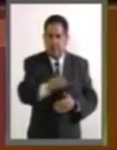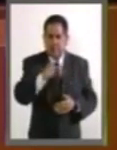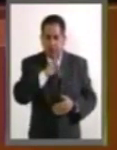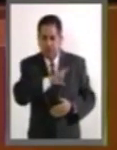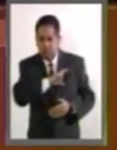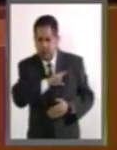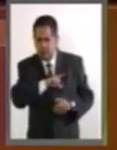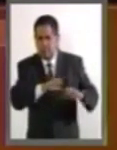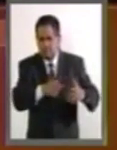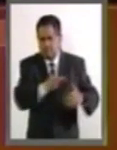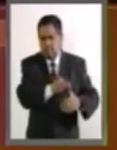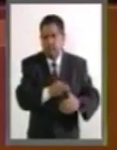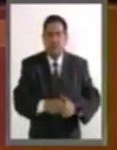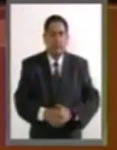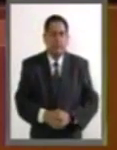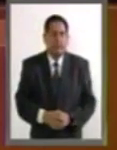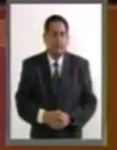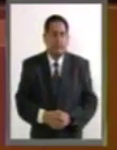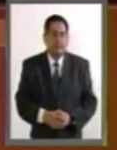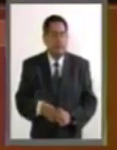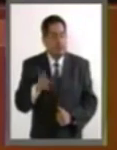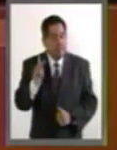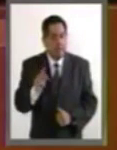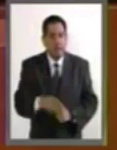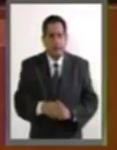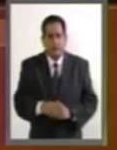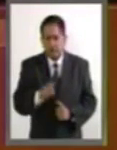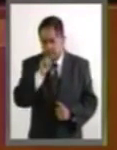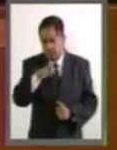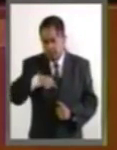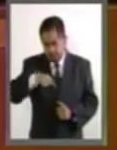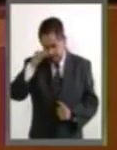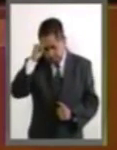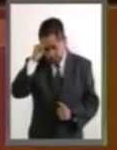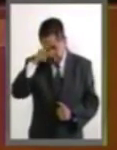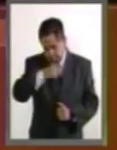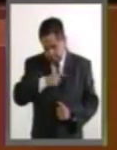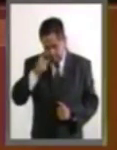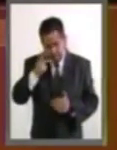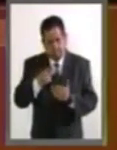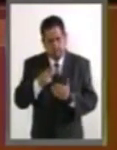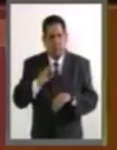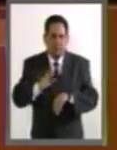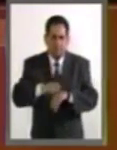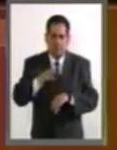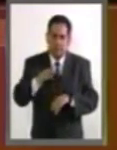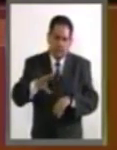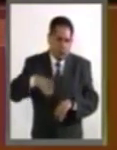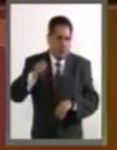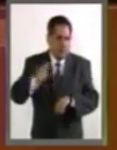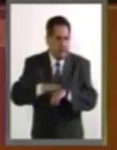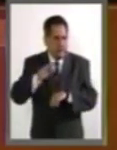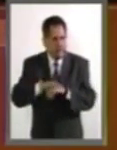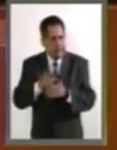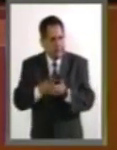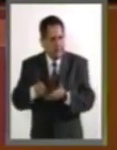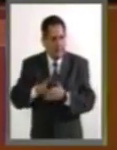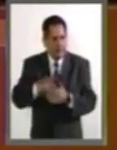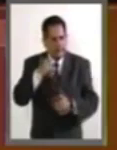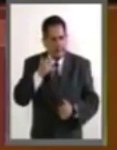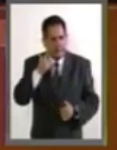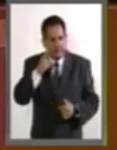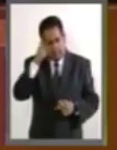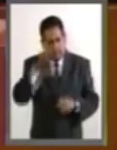jóvenes embarazadas. Pero no obstante, consideramos que tenemos que redoblar los esfuerzos que nos permitan prevenir